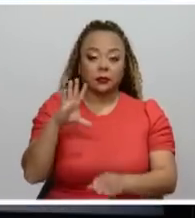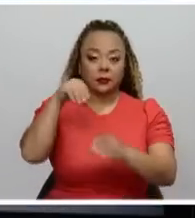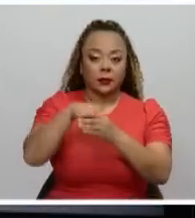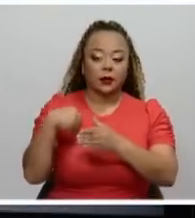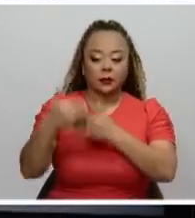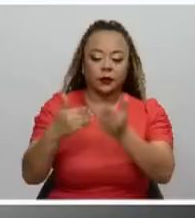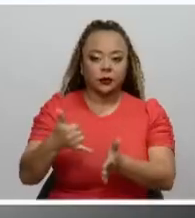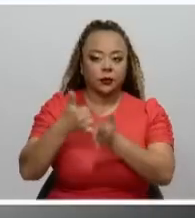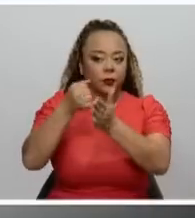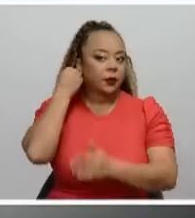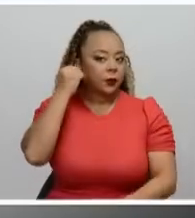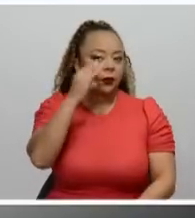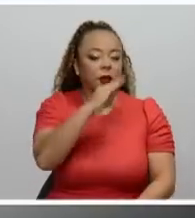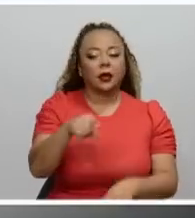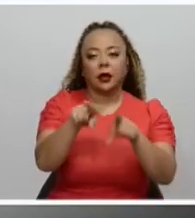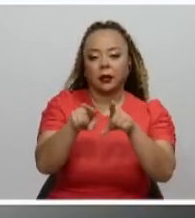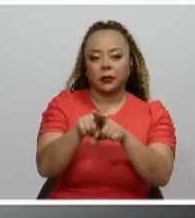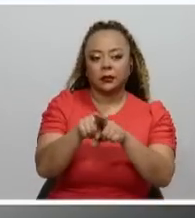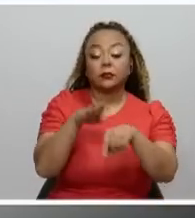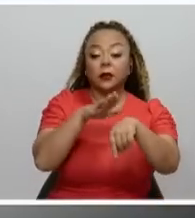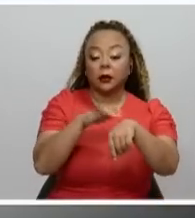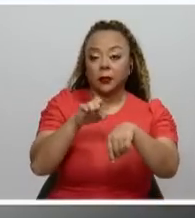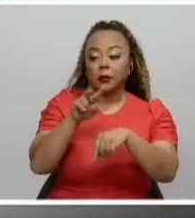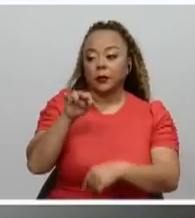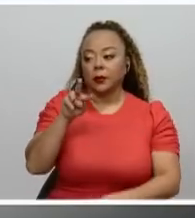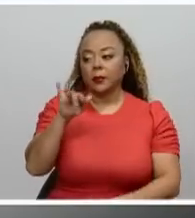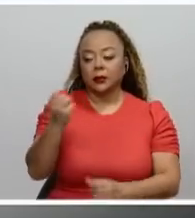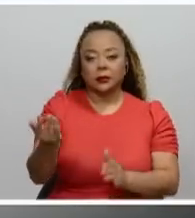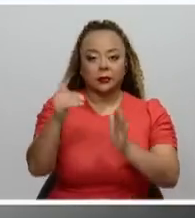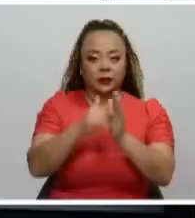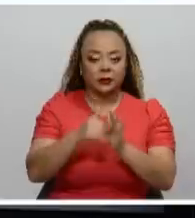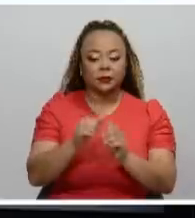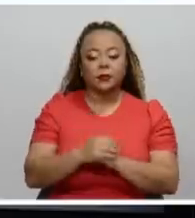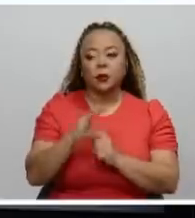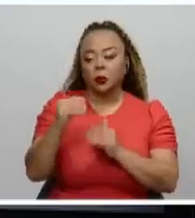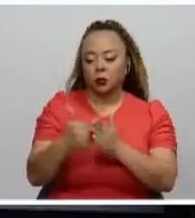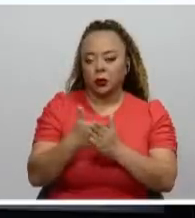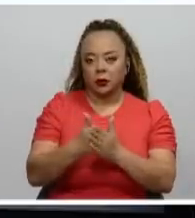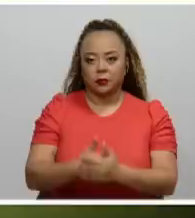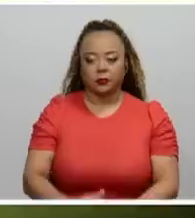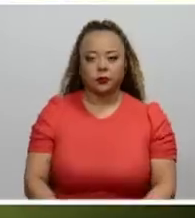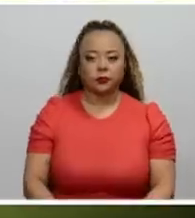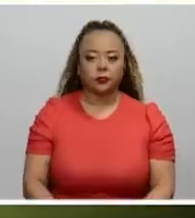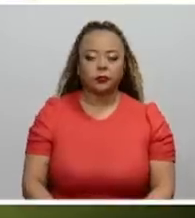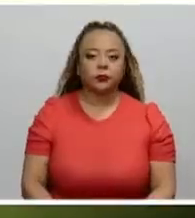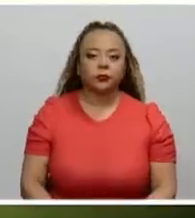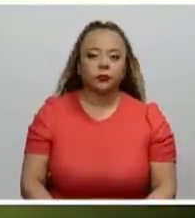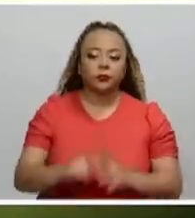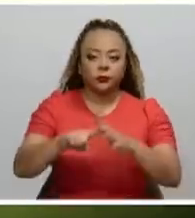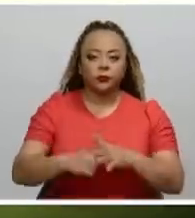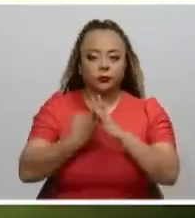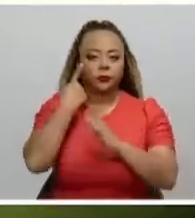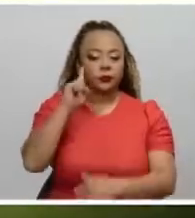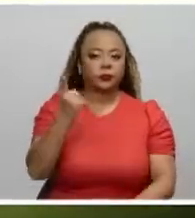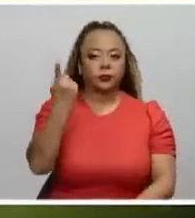de Copa Oro y además quienes en el llamado de vivas regresan o son una novedad empecemos por